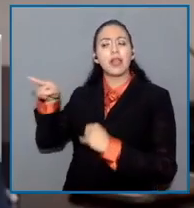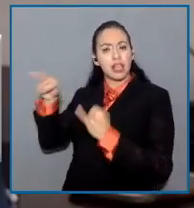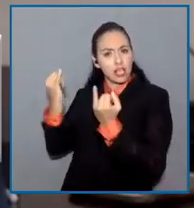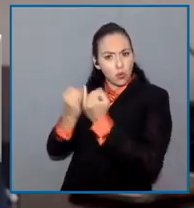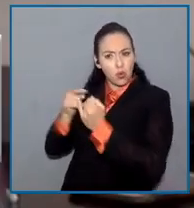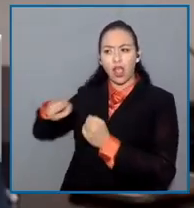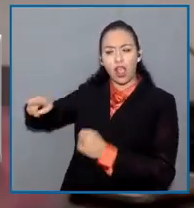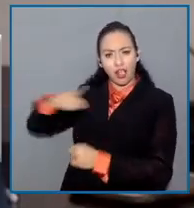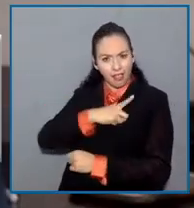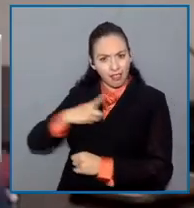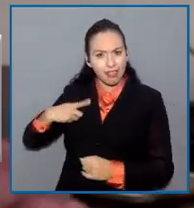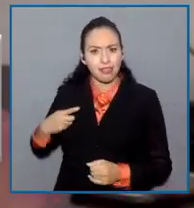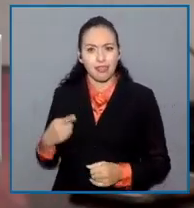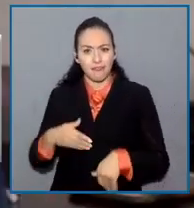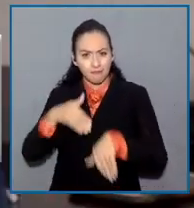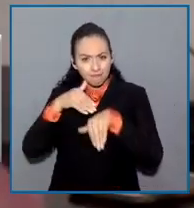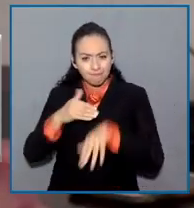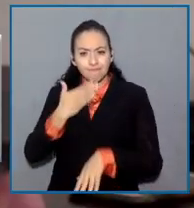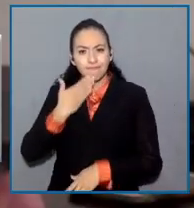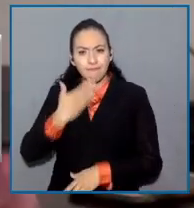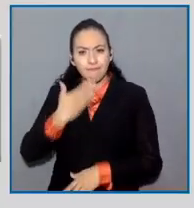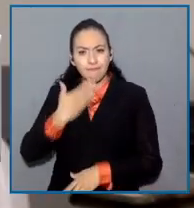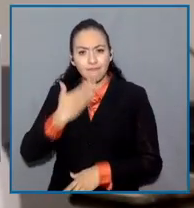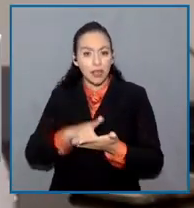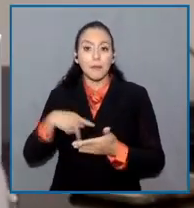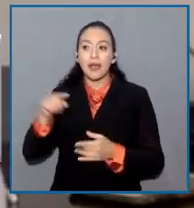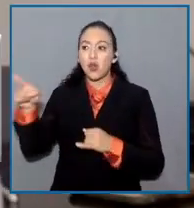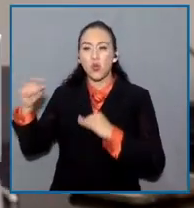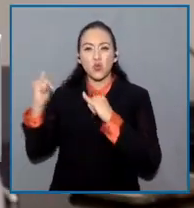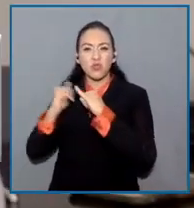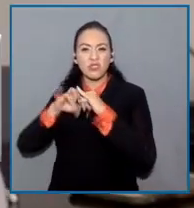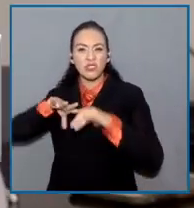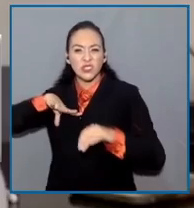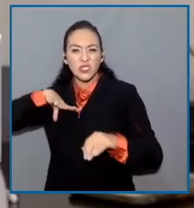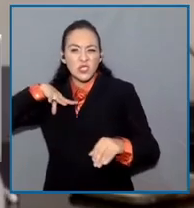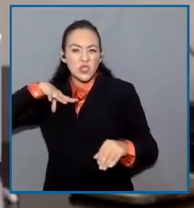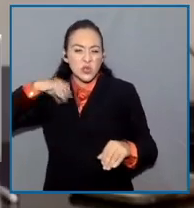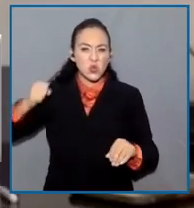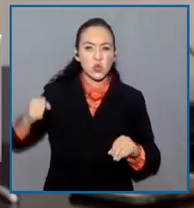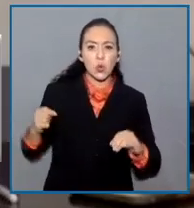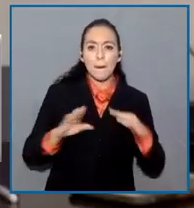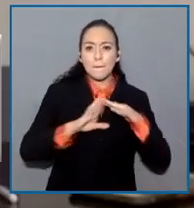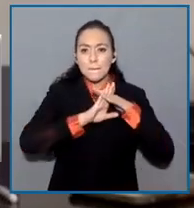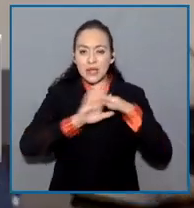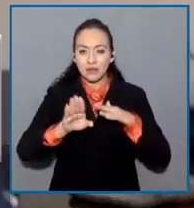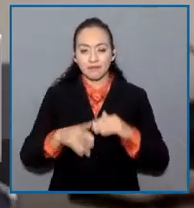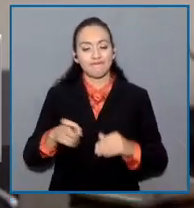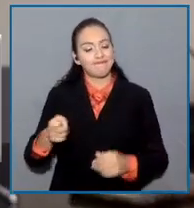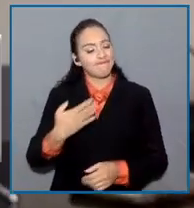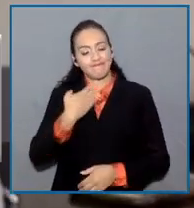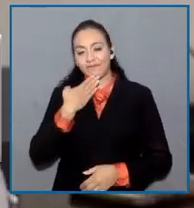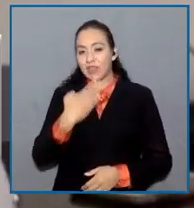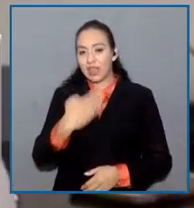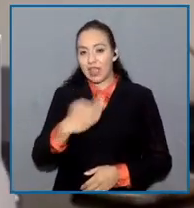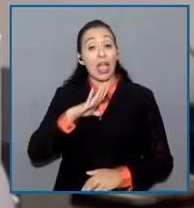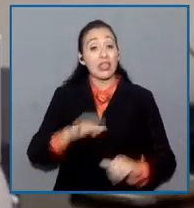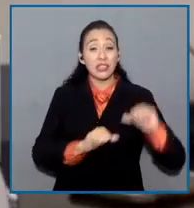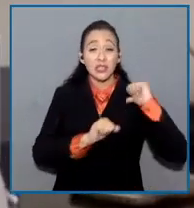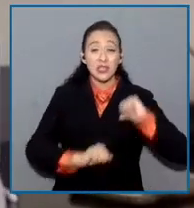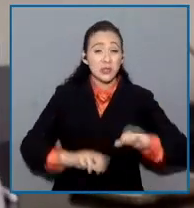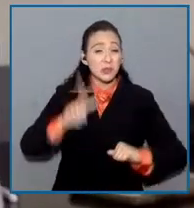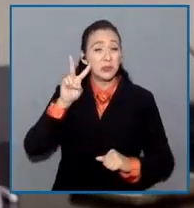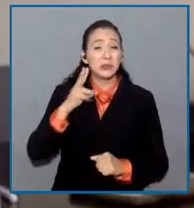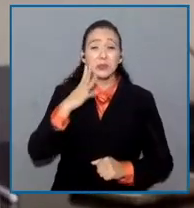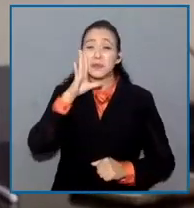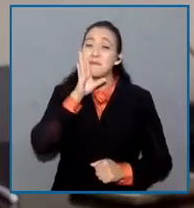enfrentamos ante una autoridad absolutamente arbitraria. Creo que esta es una situación pues que tristemente hemos visto endurecerse